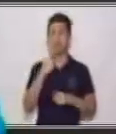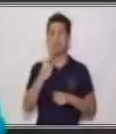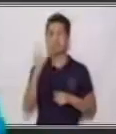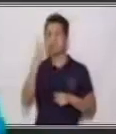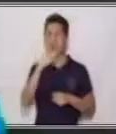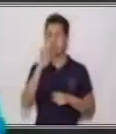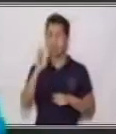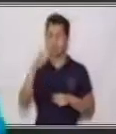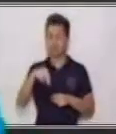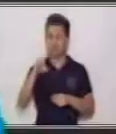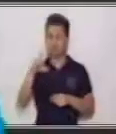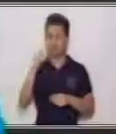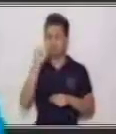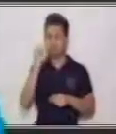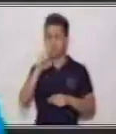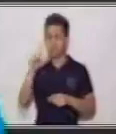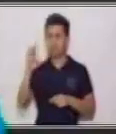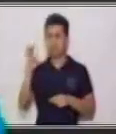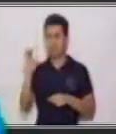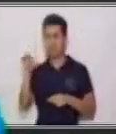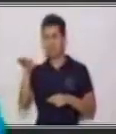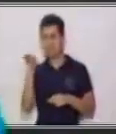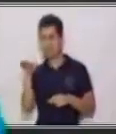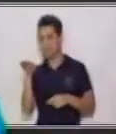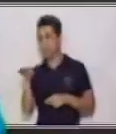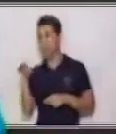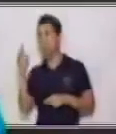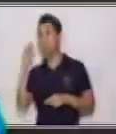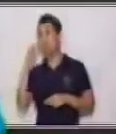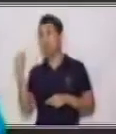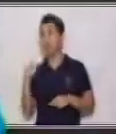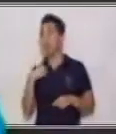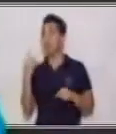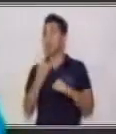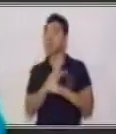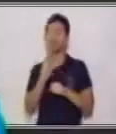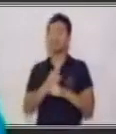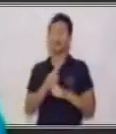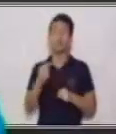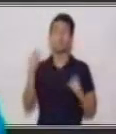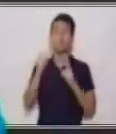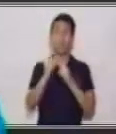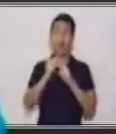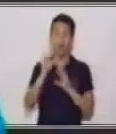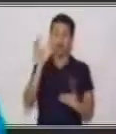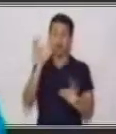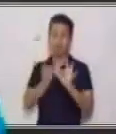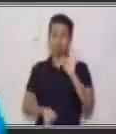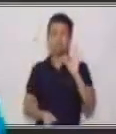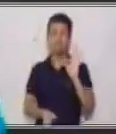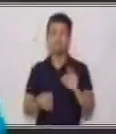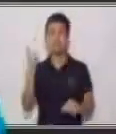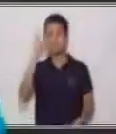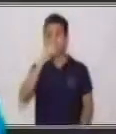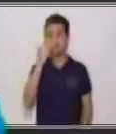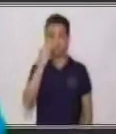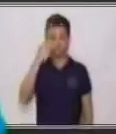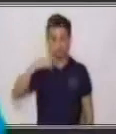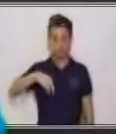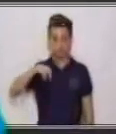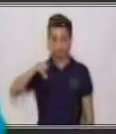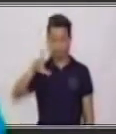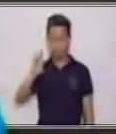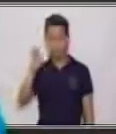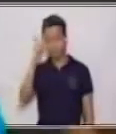en la redacción utilizando, como te había dicho anteriormente, palabras simples, no complicadas, si no es necesario